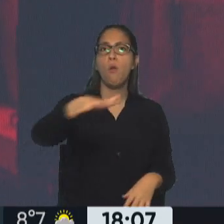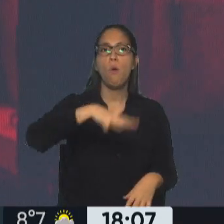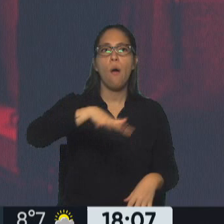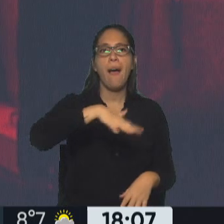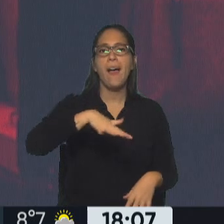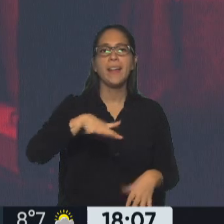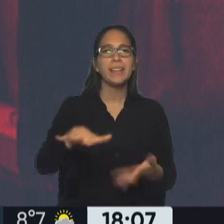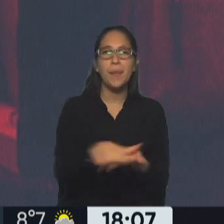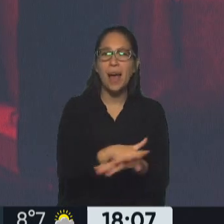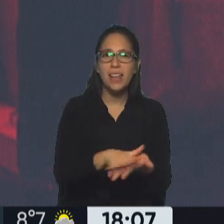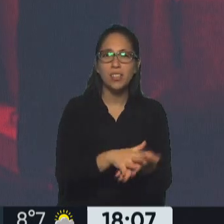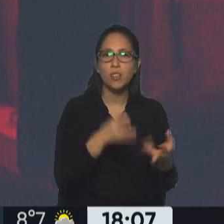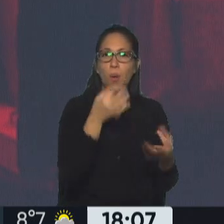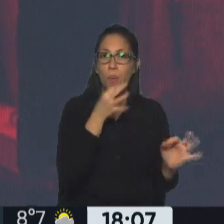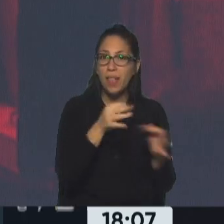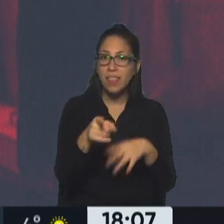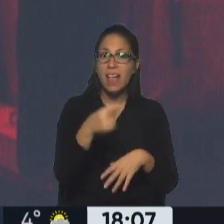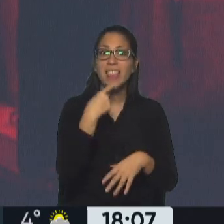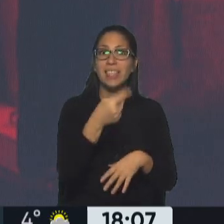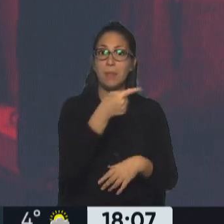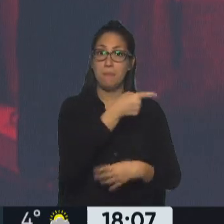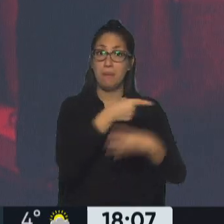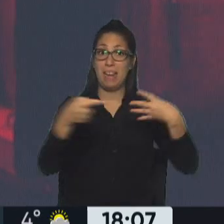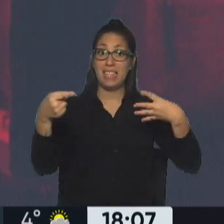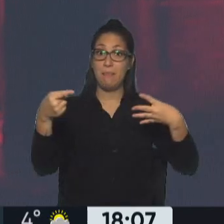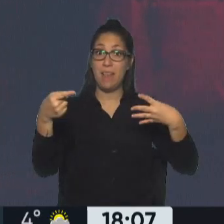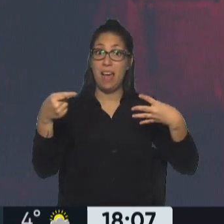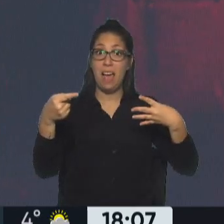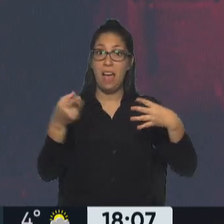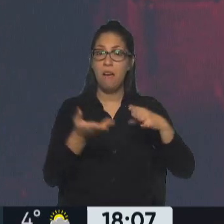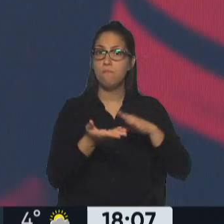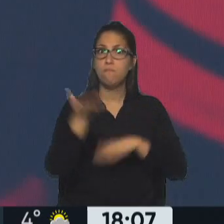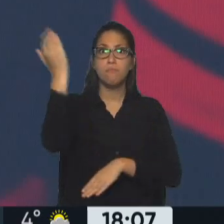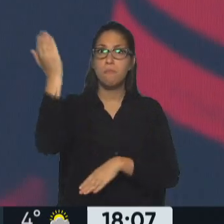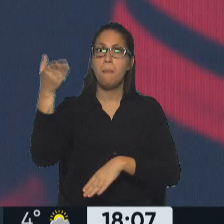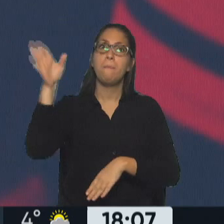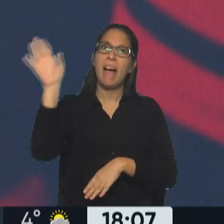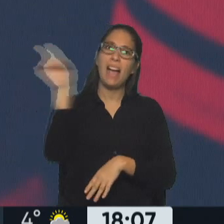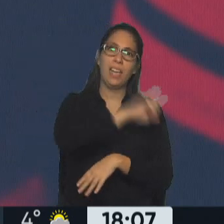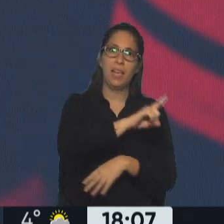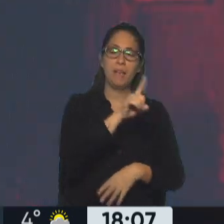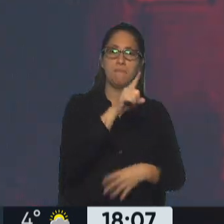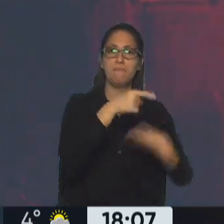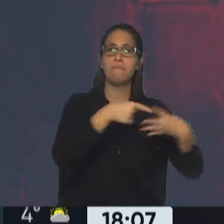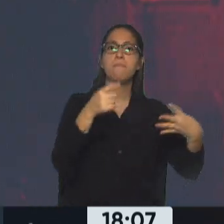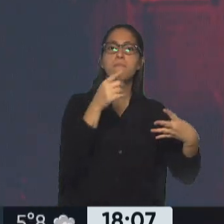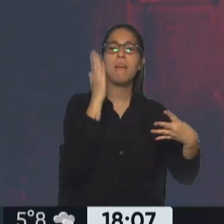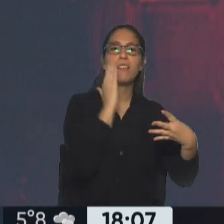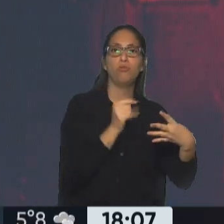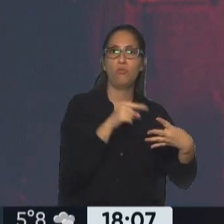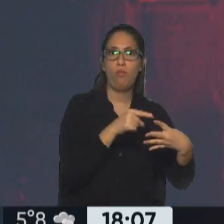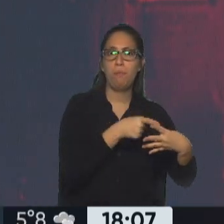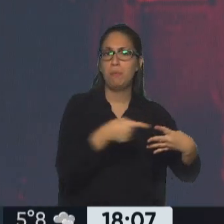artículos de primera necesidad, está dando que abril, la primera semana, aumentó mucho más que la primera semana de marzo. Es decir, estaríamos en una proyección de